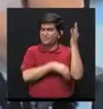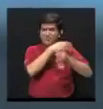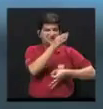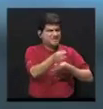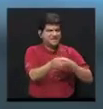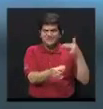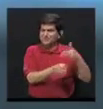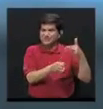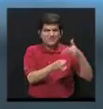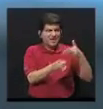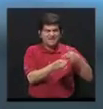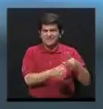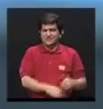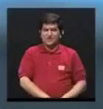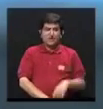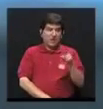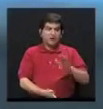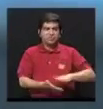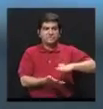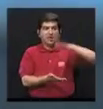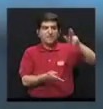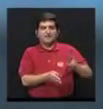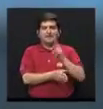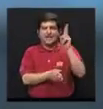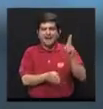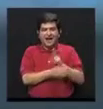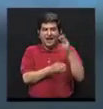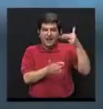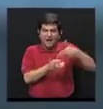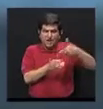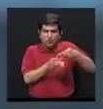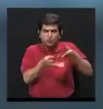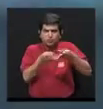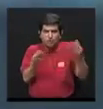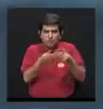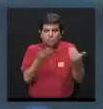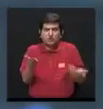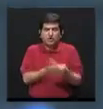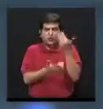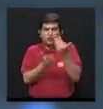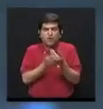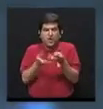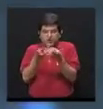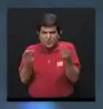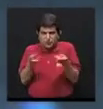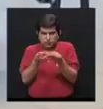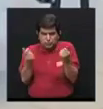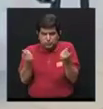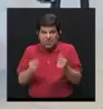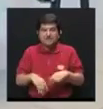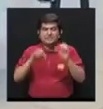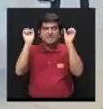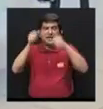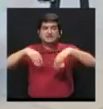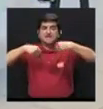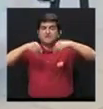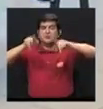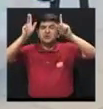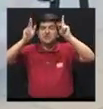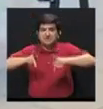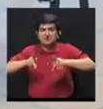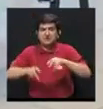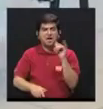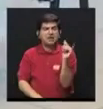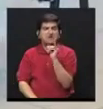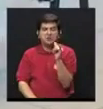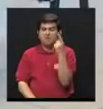están haciendo es aumentar el uso de petróleo y producir una nueva sustancia que se le puede vender a la gente como si fuera, de